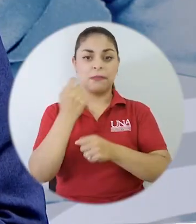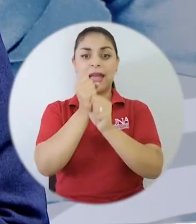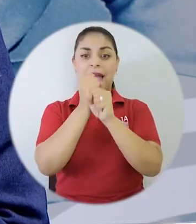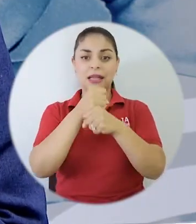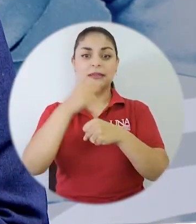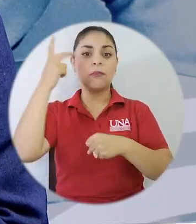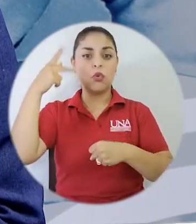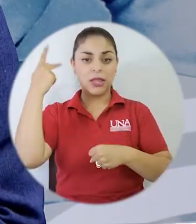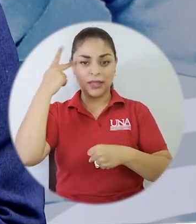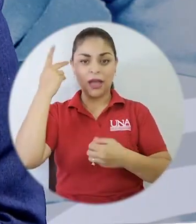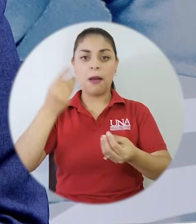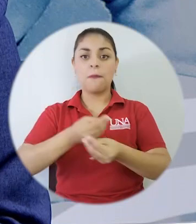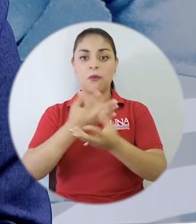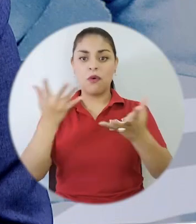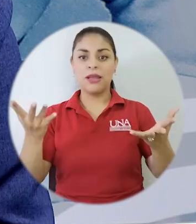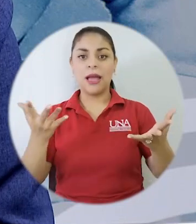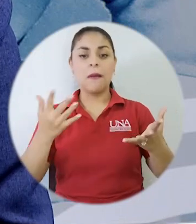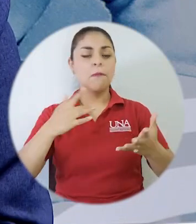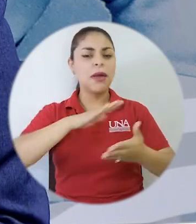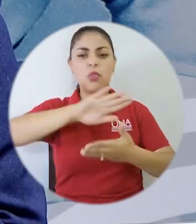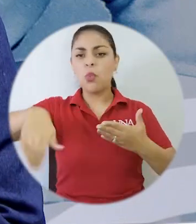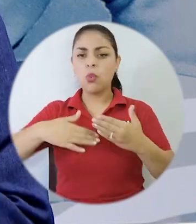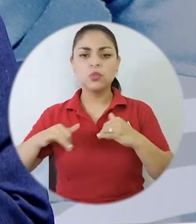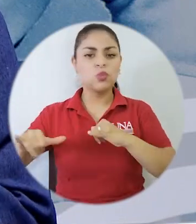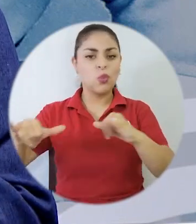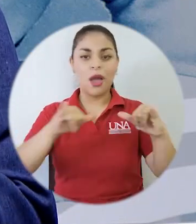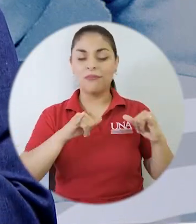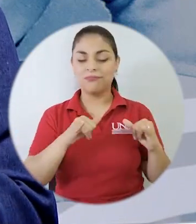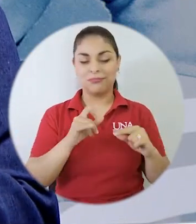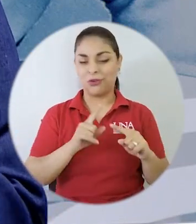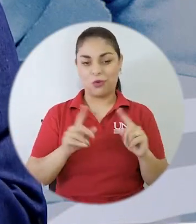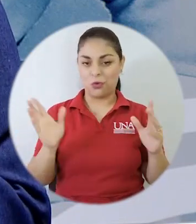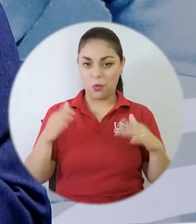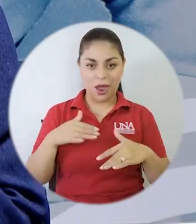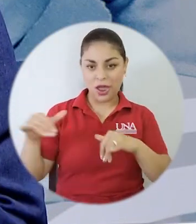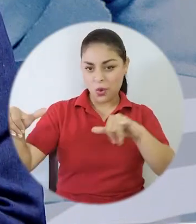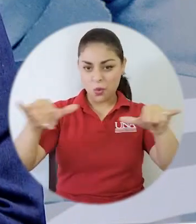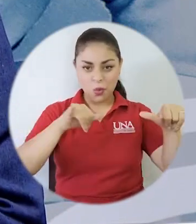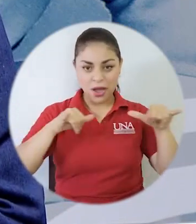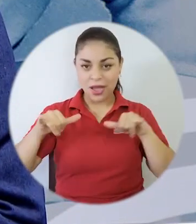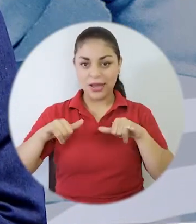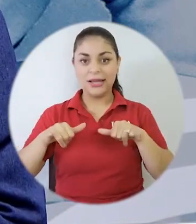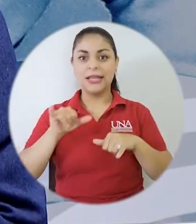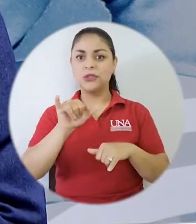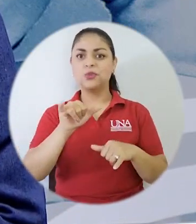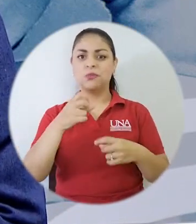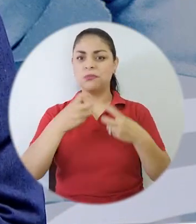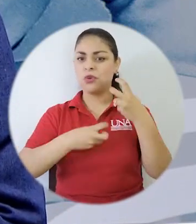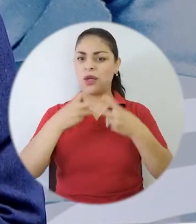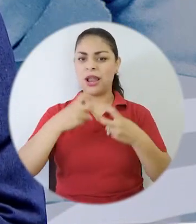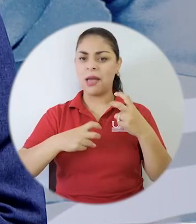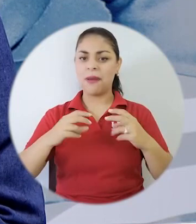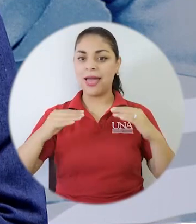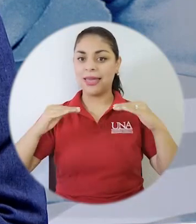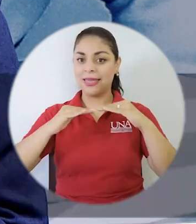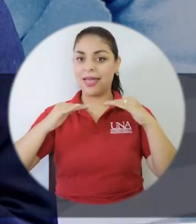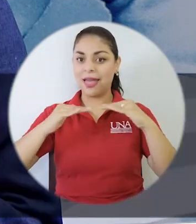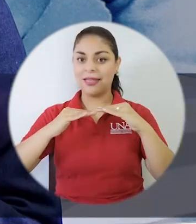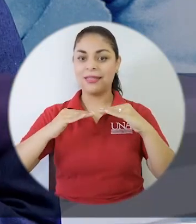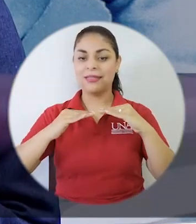todo el país, como si todos fuéramos iguales. Exacto. ¿Verdad? Entonces, además de que no somos iguales, eso genera un problema de